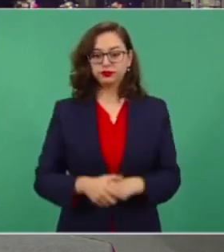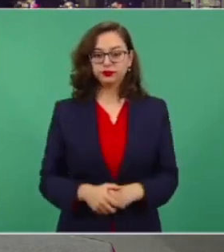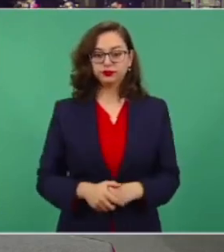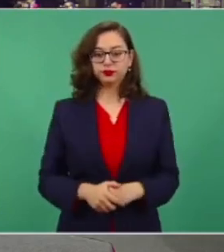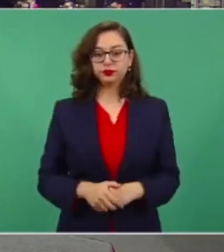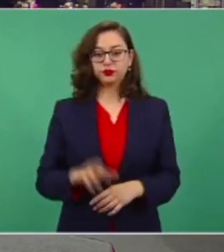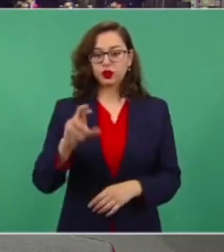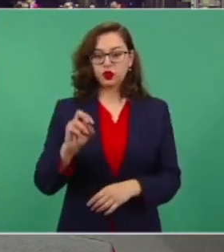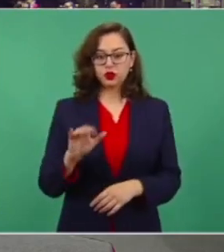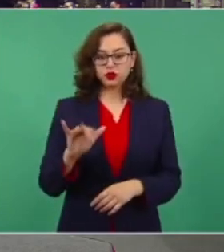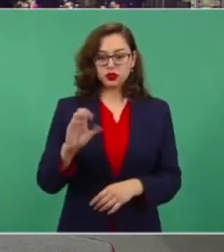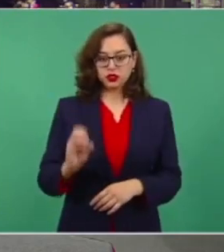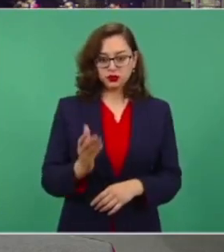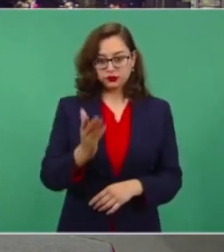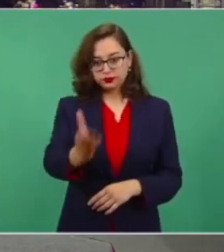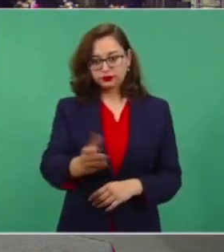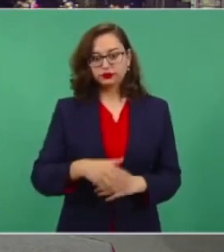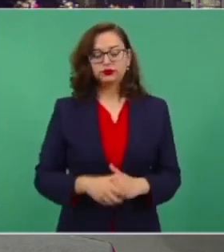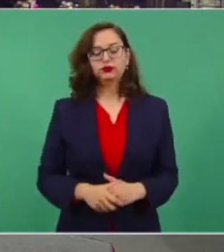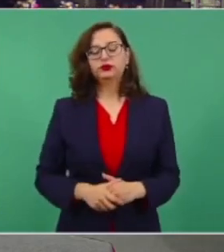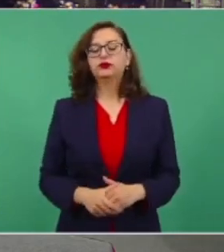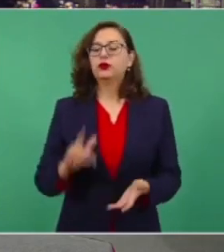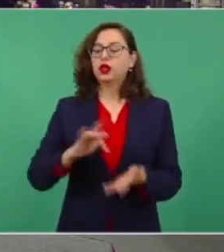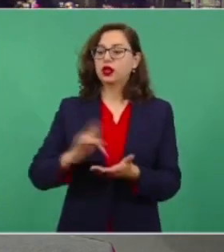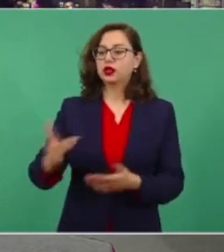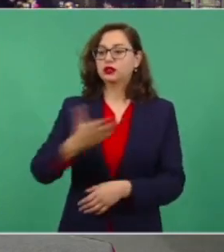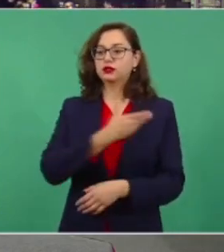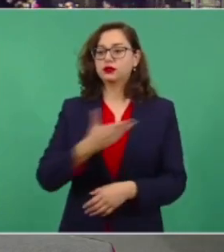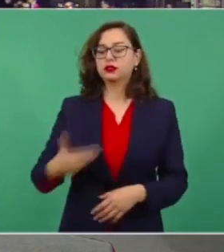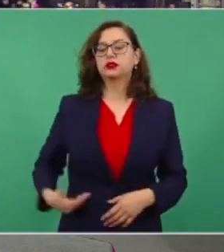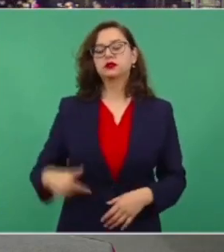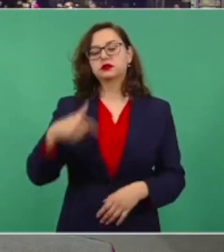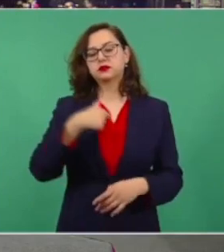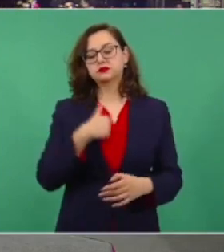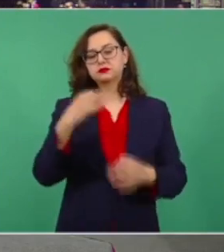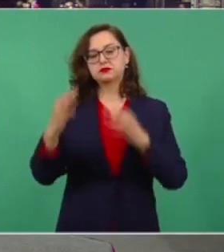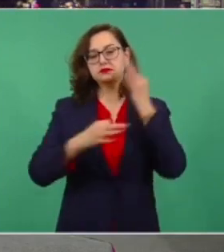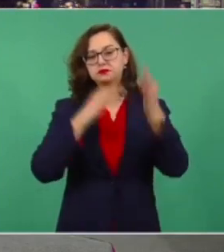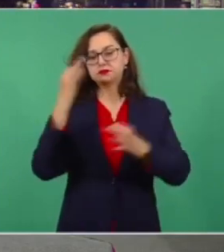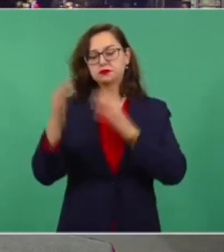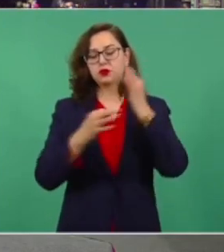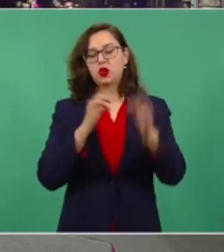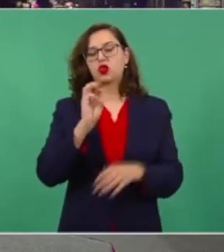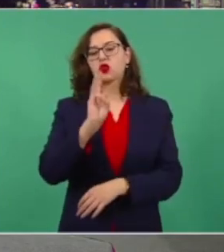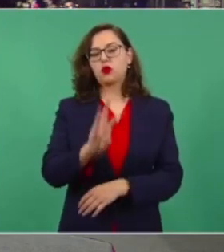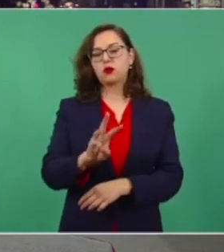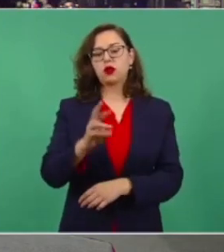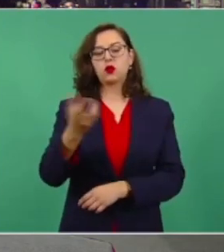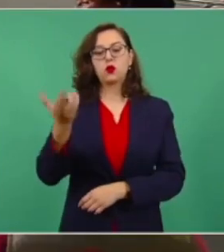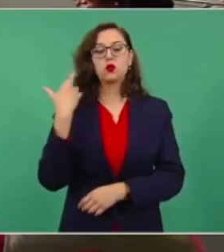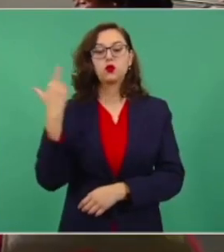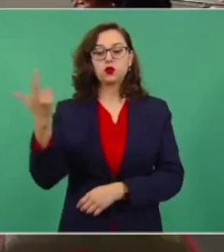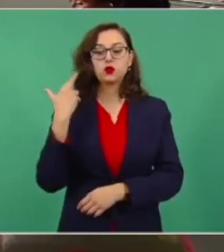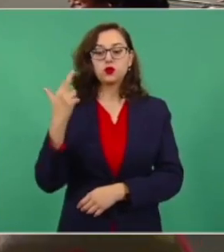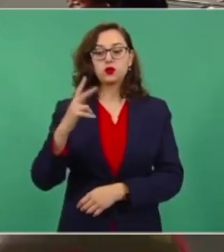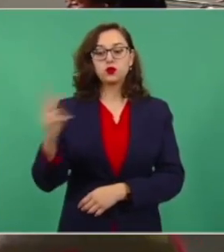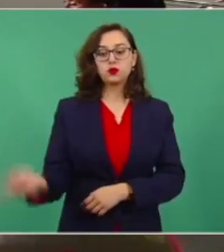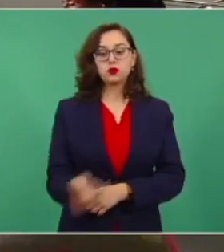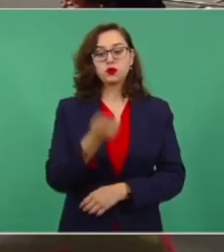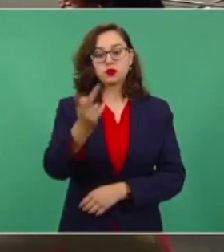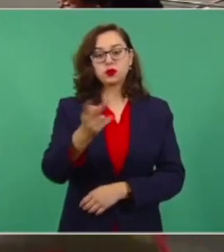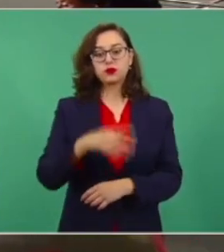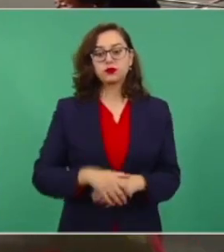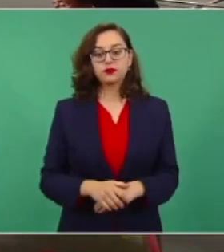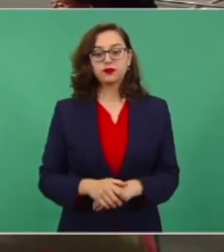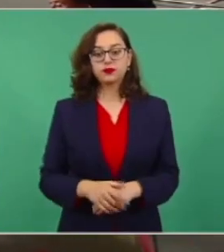Gracias, Rocío. Gracias, presidente. Buenos días, Rocío Jardines de W Radio. Preguntarle en primera instancia su opinión, presidente, de lo ocurrido ayer